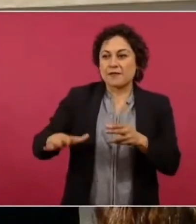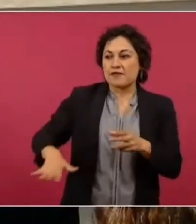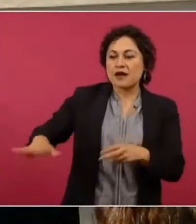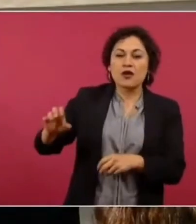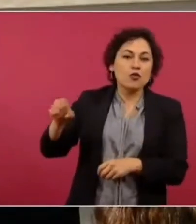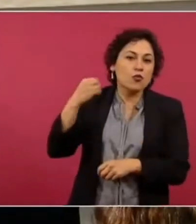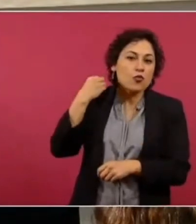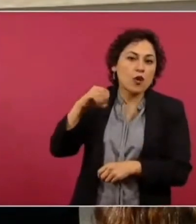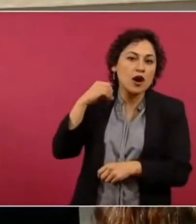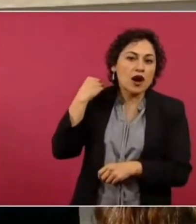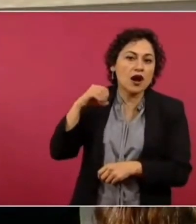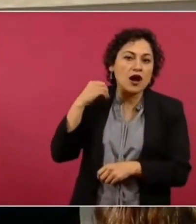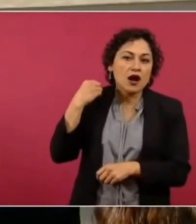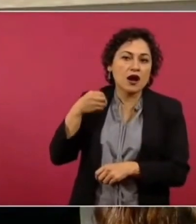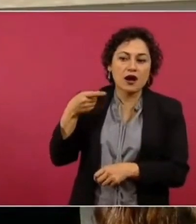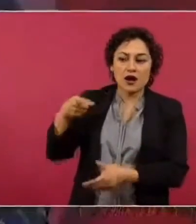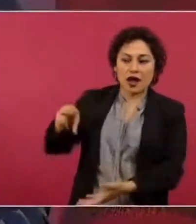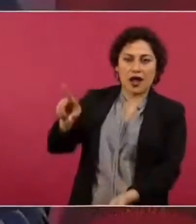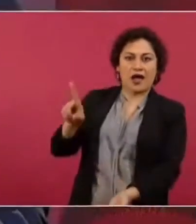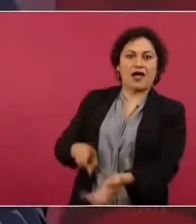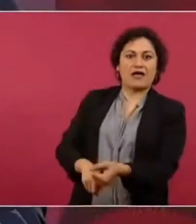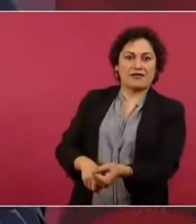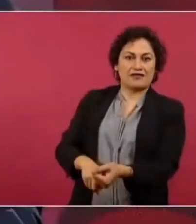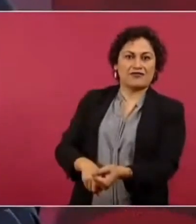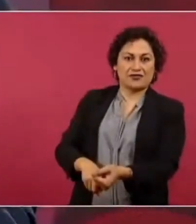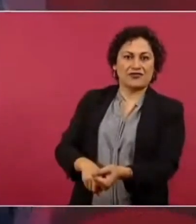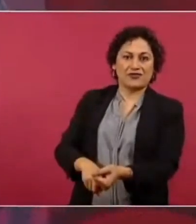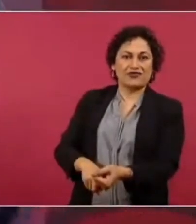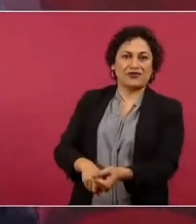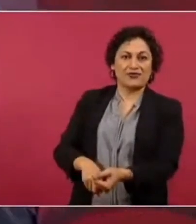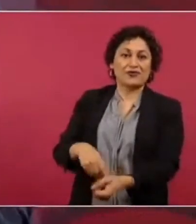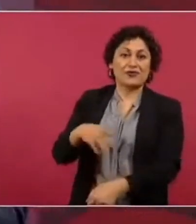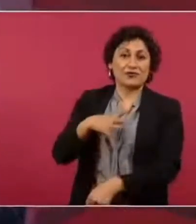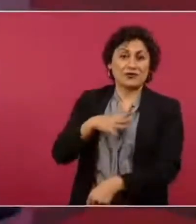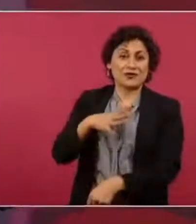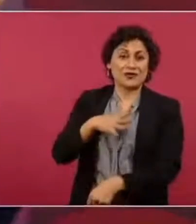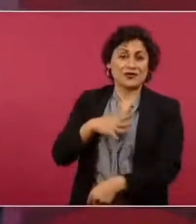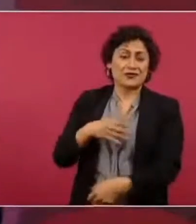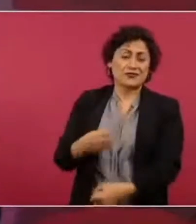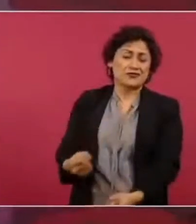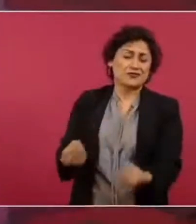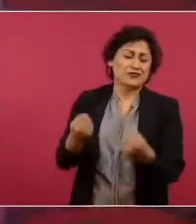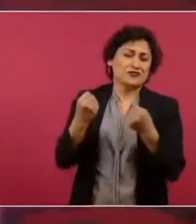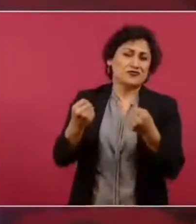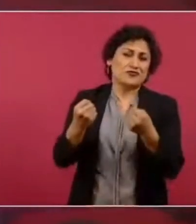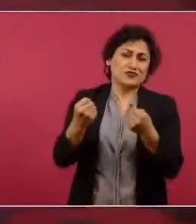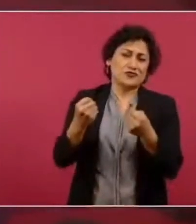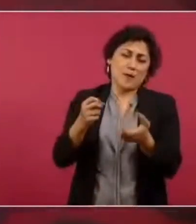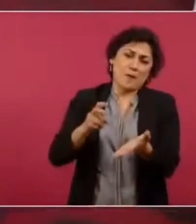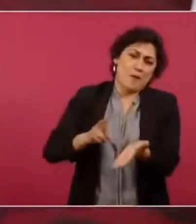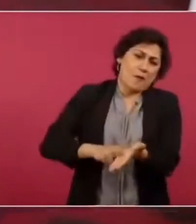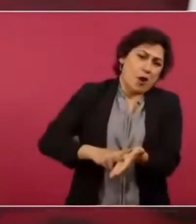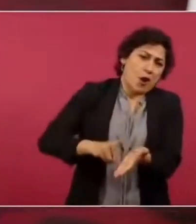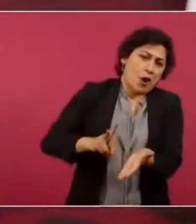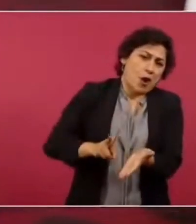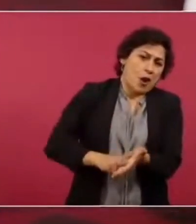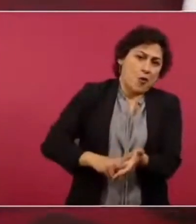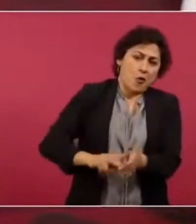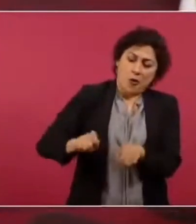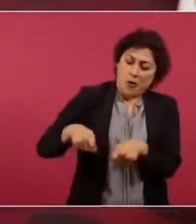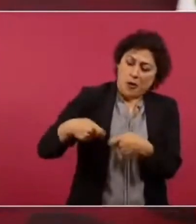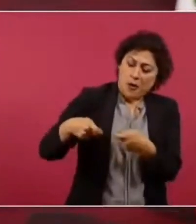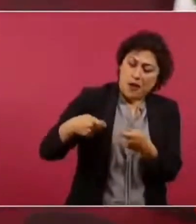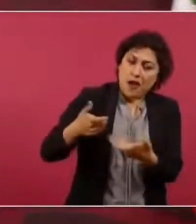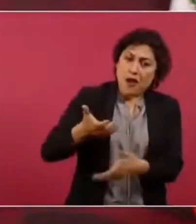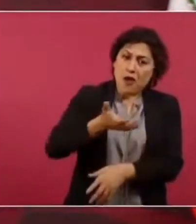se mantienen los valores, la vida comunitaria,